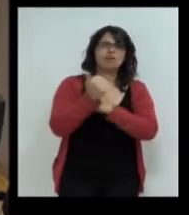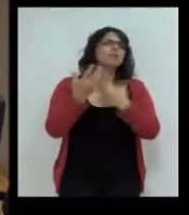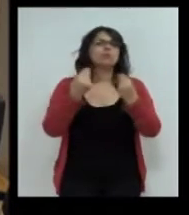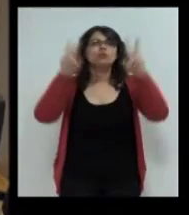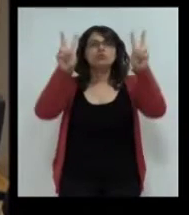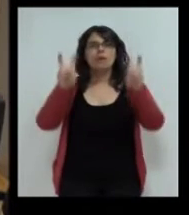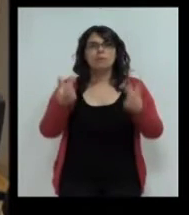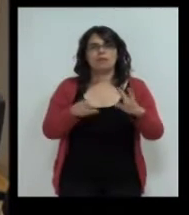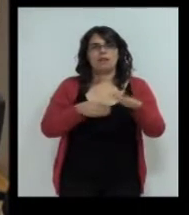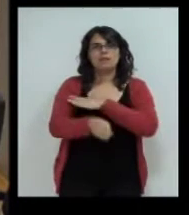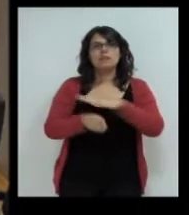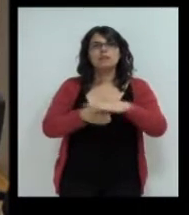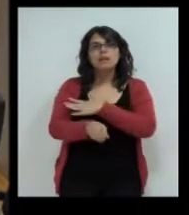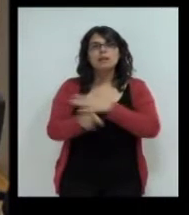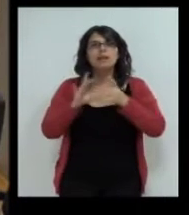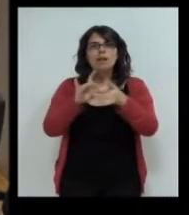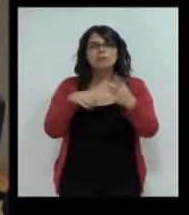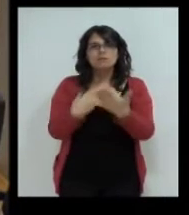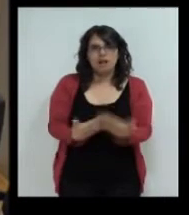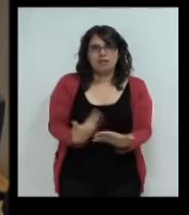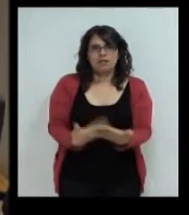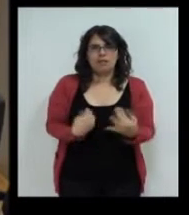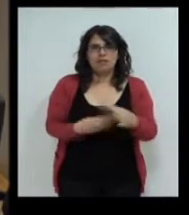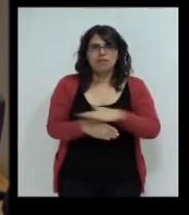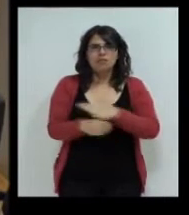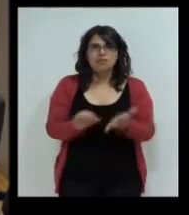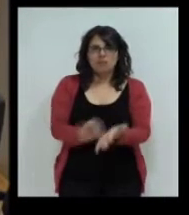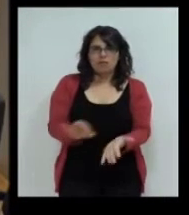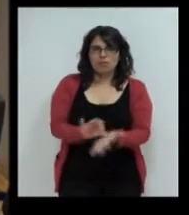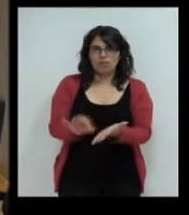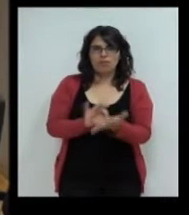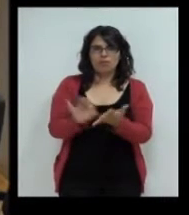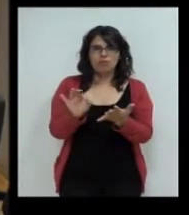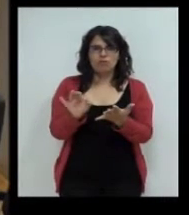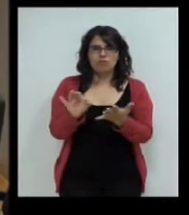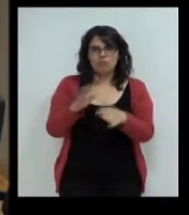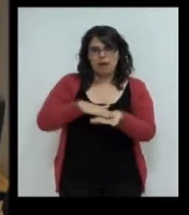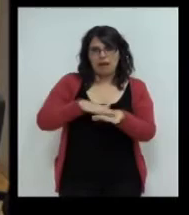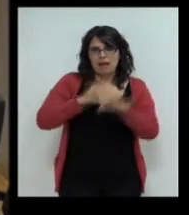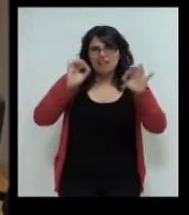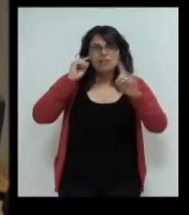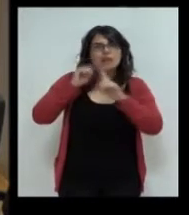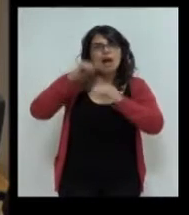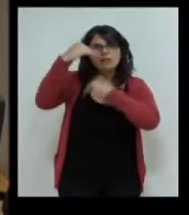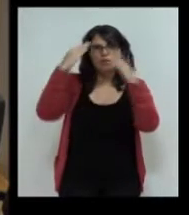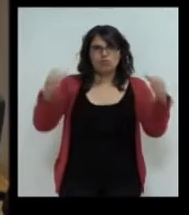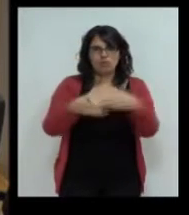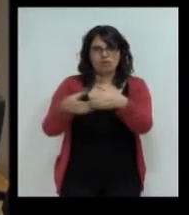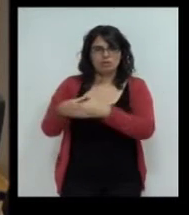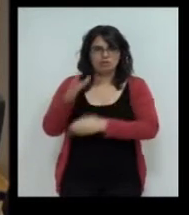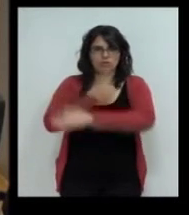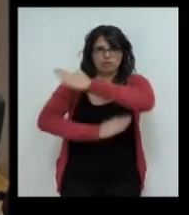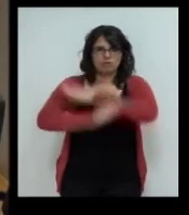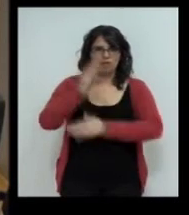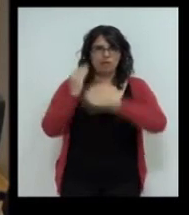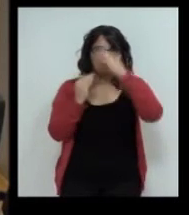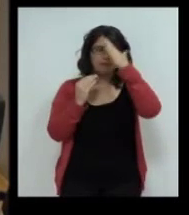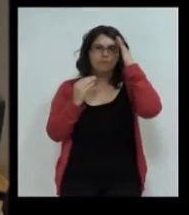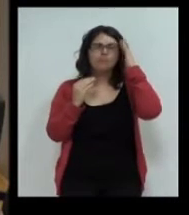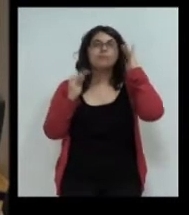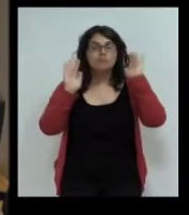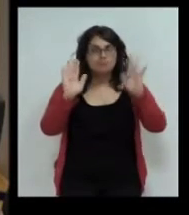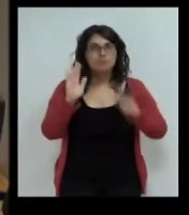materia de accesibilidad y garantía de acceso a servicios para las personas y colectivos con discapacidad. Pero si unimos